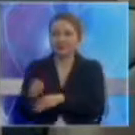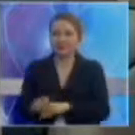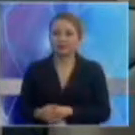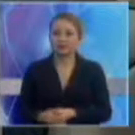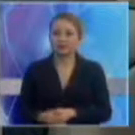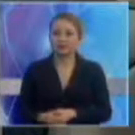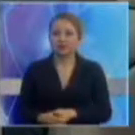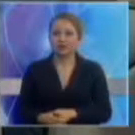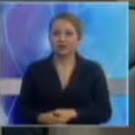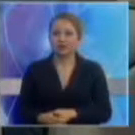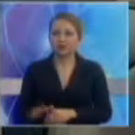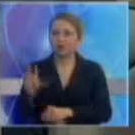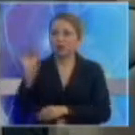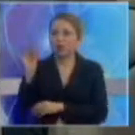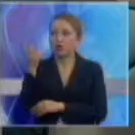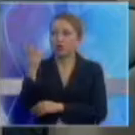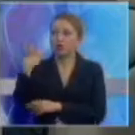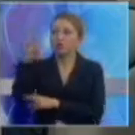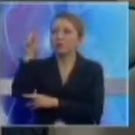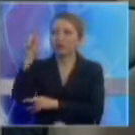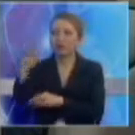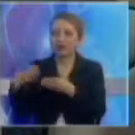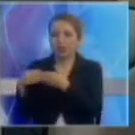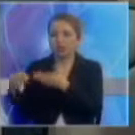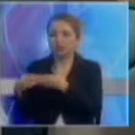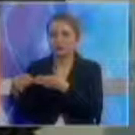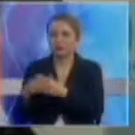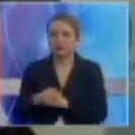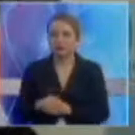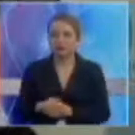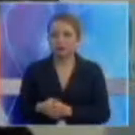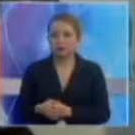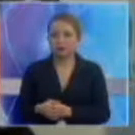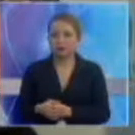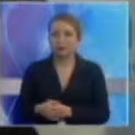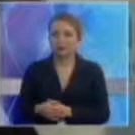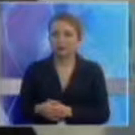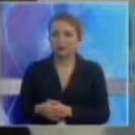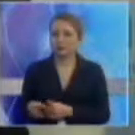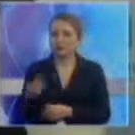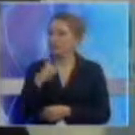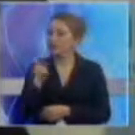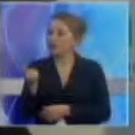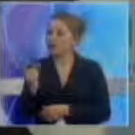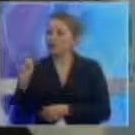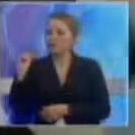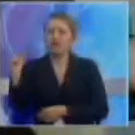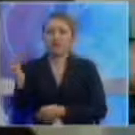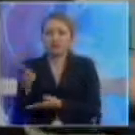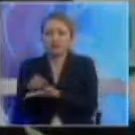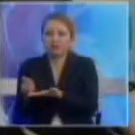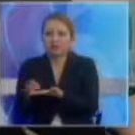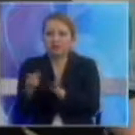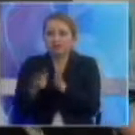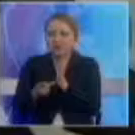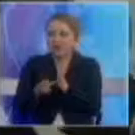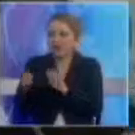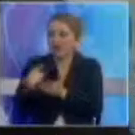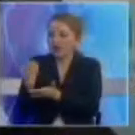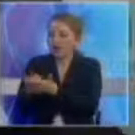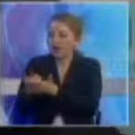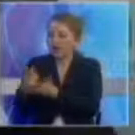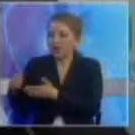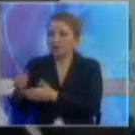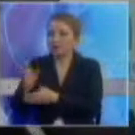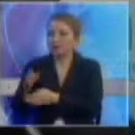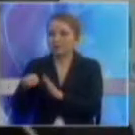son 80 millones de dólares. Ese es un monto muy bajo, muy pequeño para una economía como la